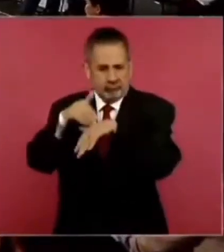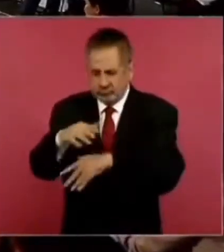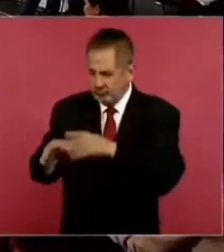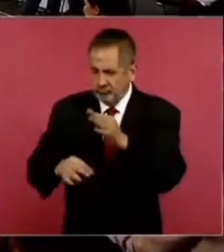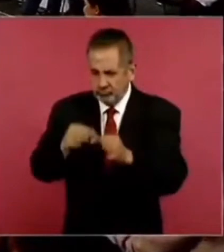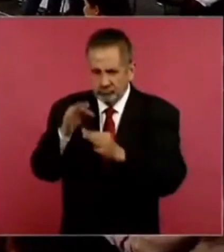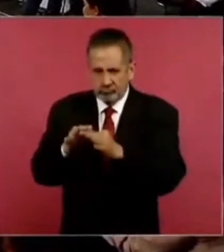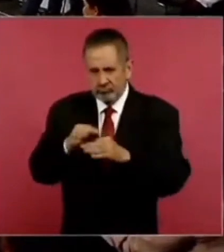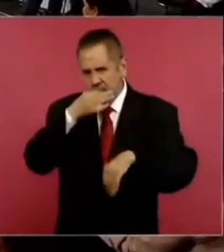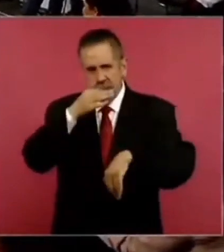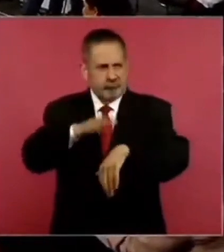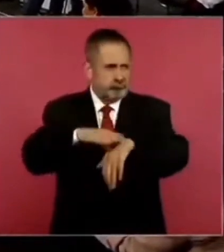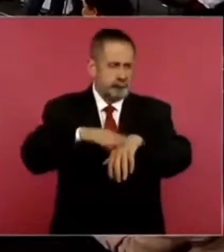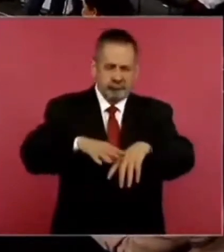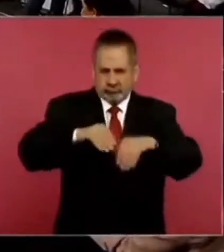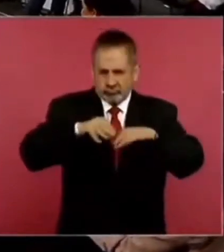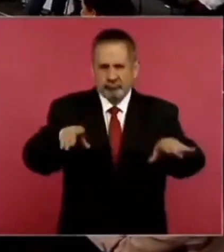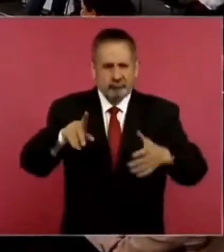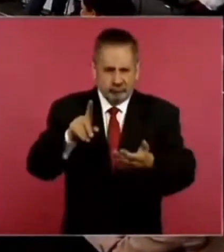Es importante que se conozcan.